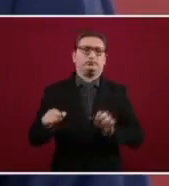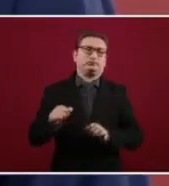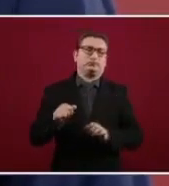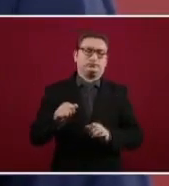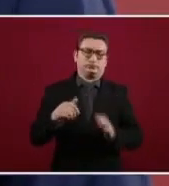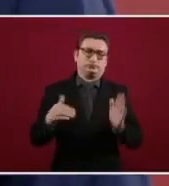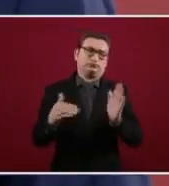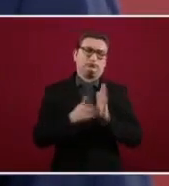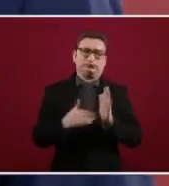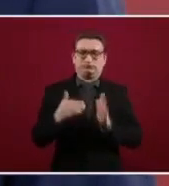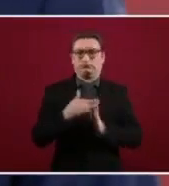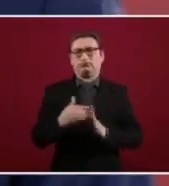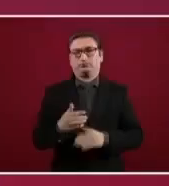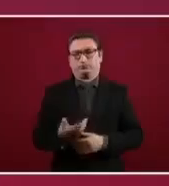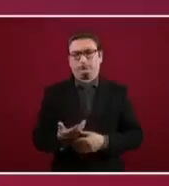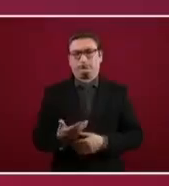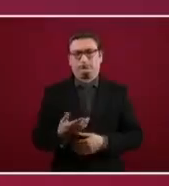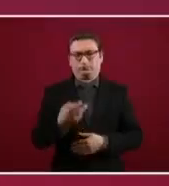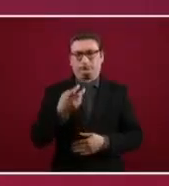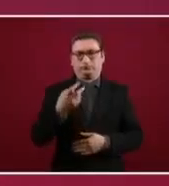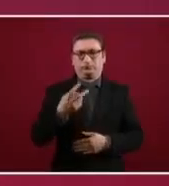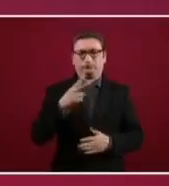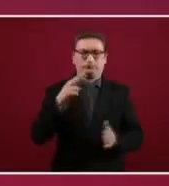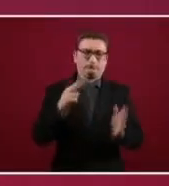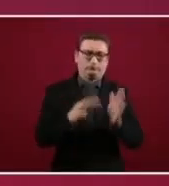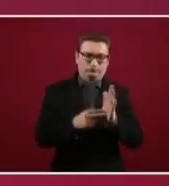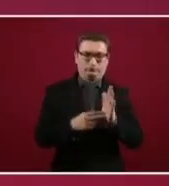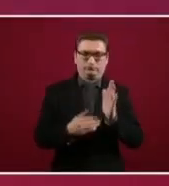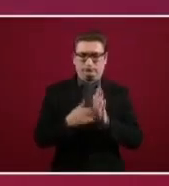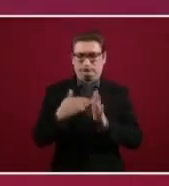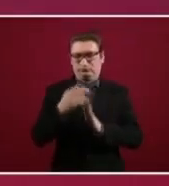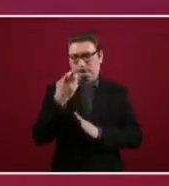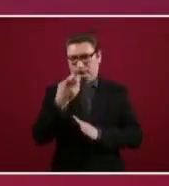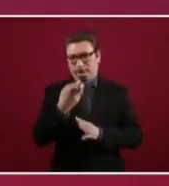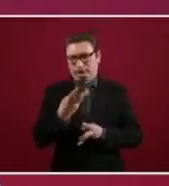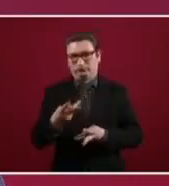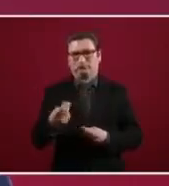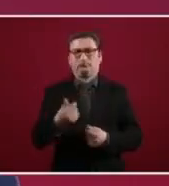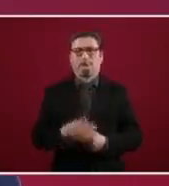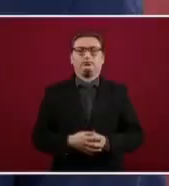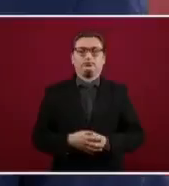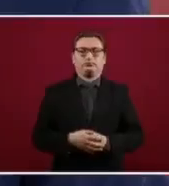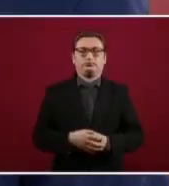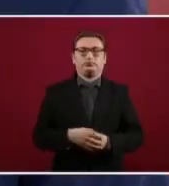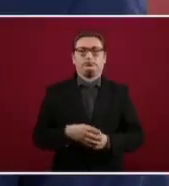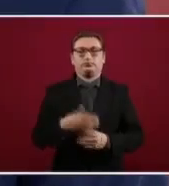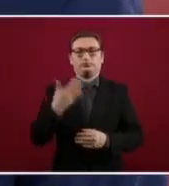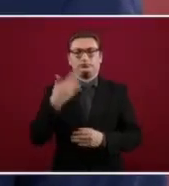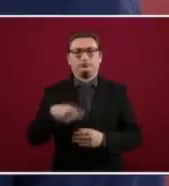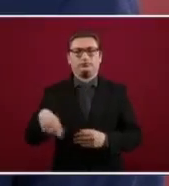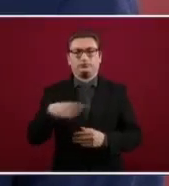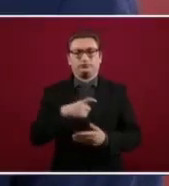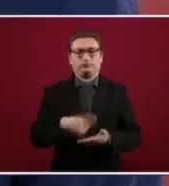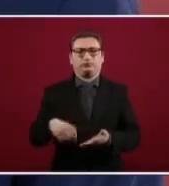millones porque están esos 2000 de gastos los rastrillos